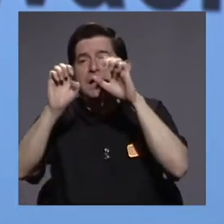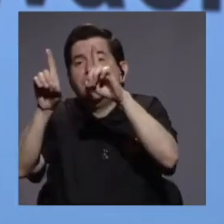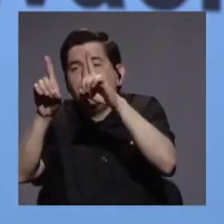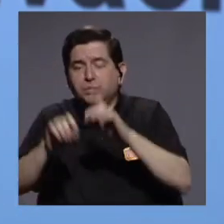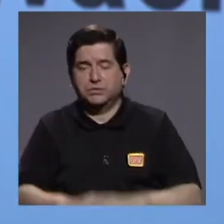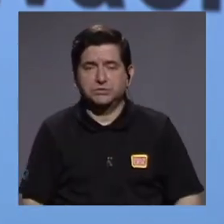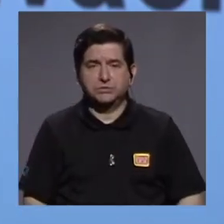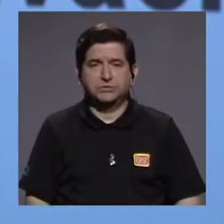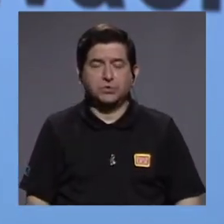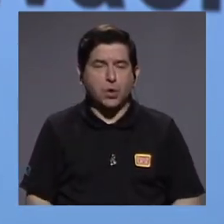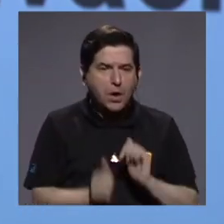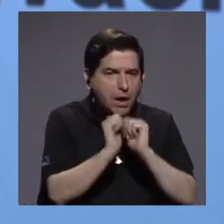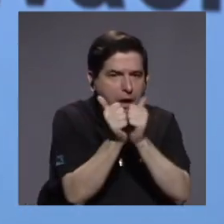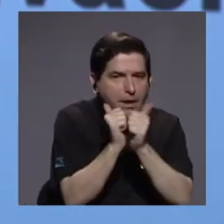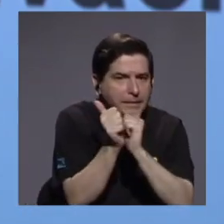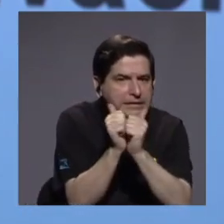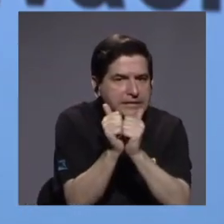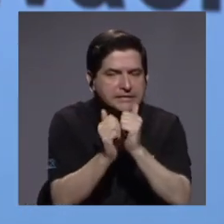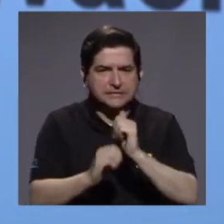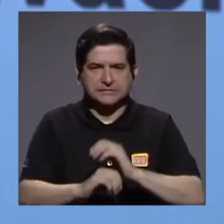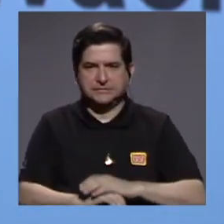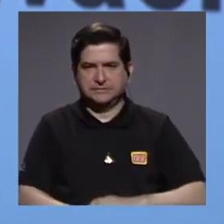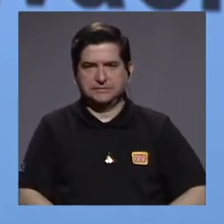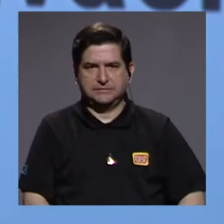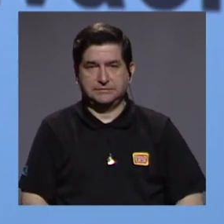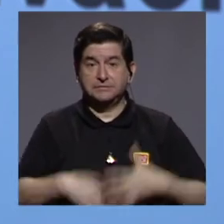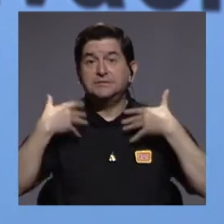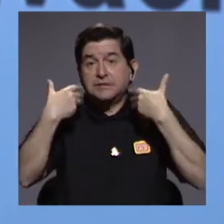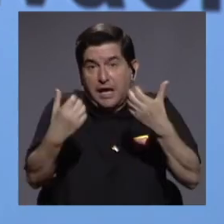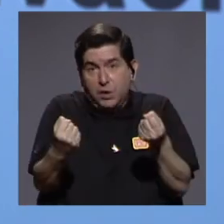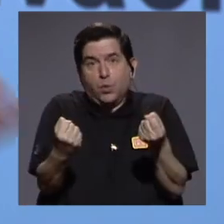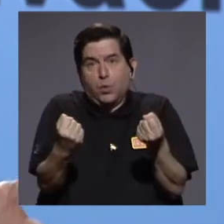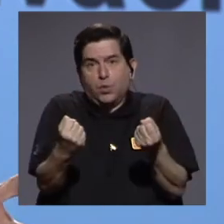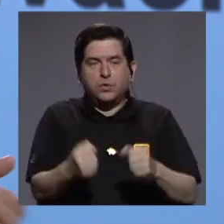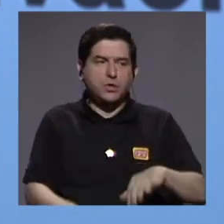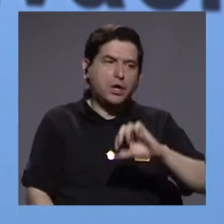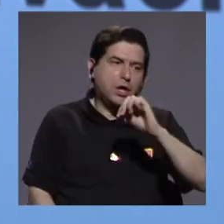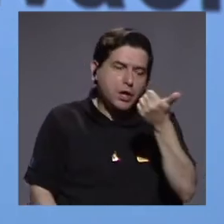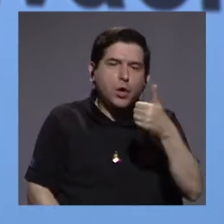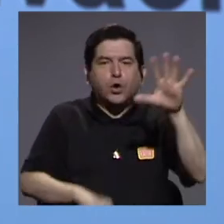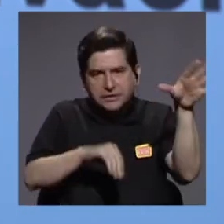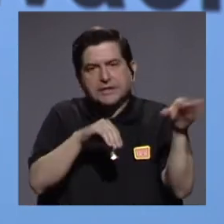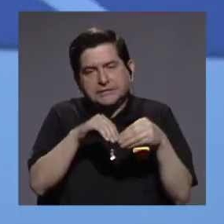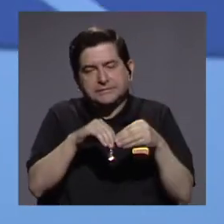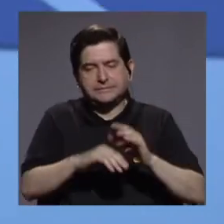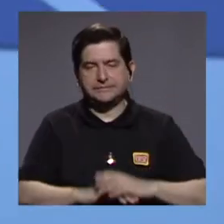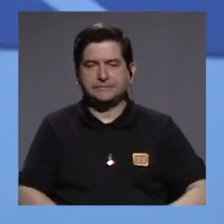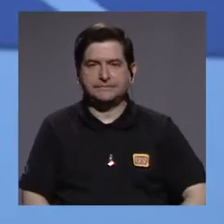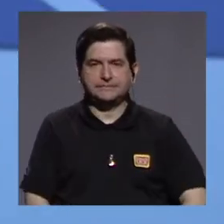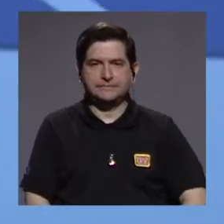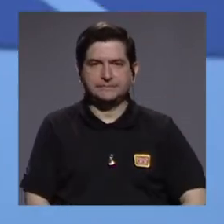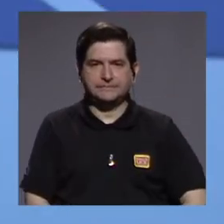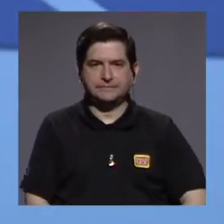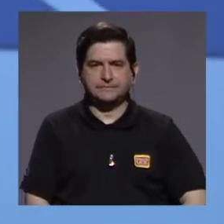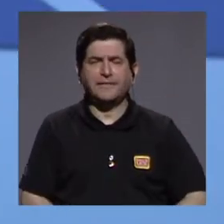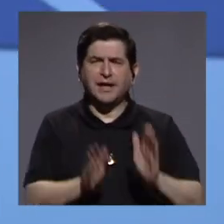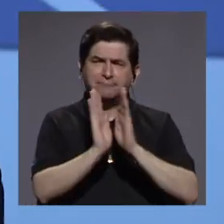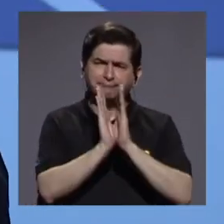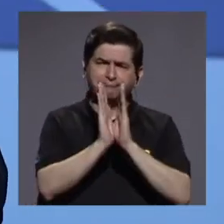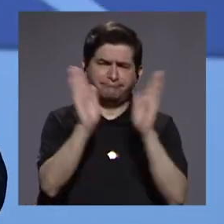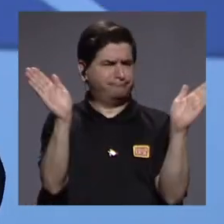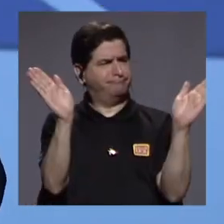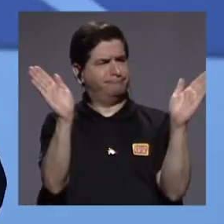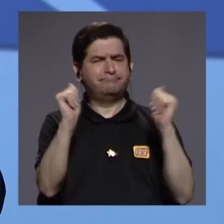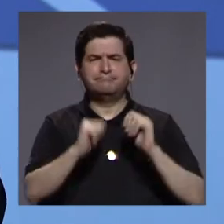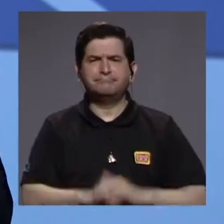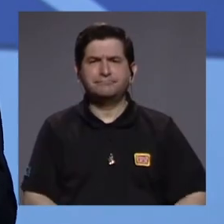la competitividad la salud entre muchas otras en general